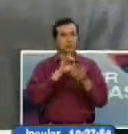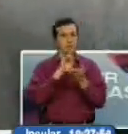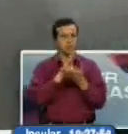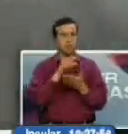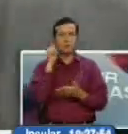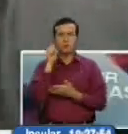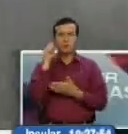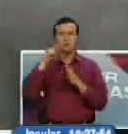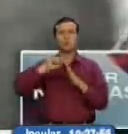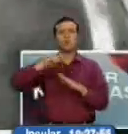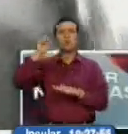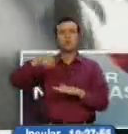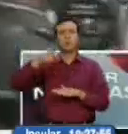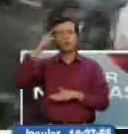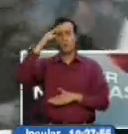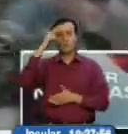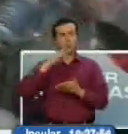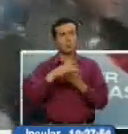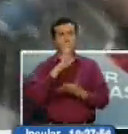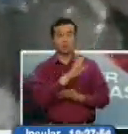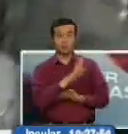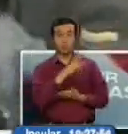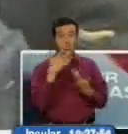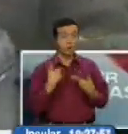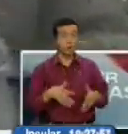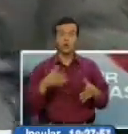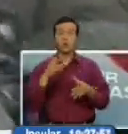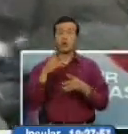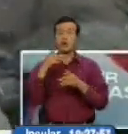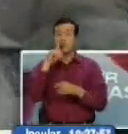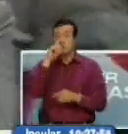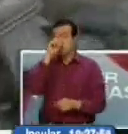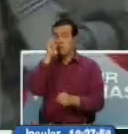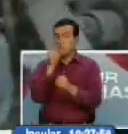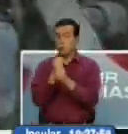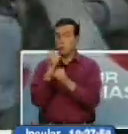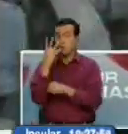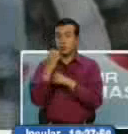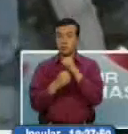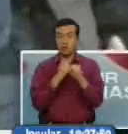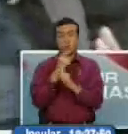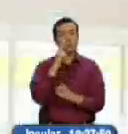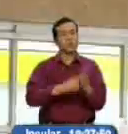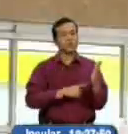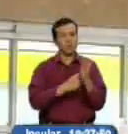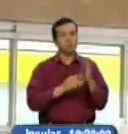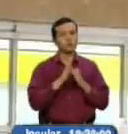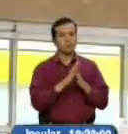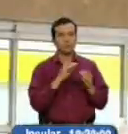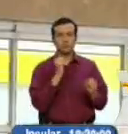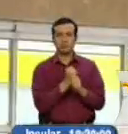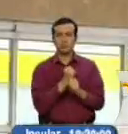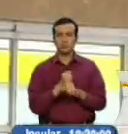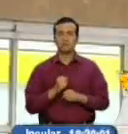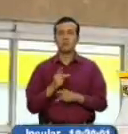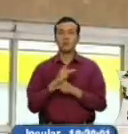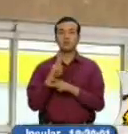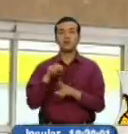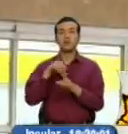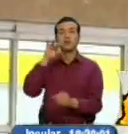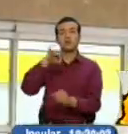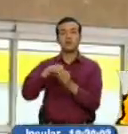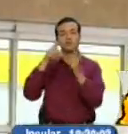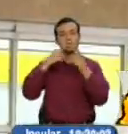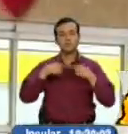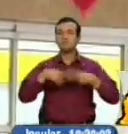la Procuraduría, la cual le impide ejercer cualquier función pública por 14 años. El Consejo Nacional Electoral